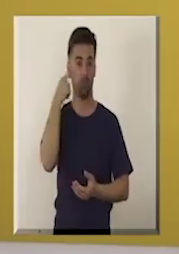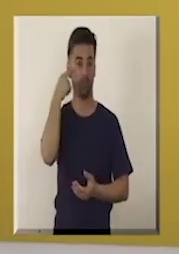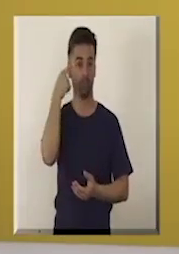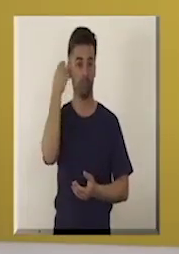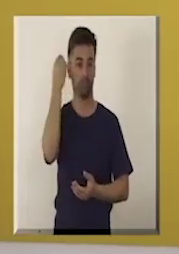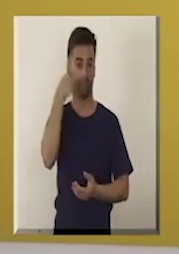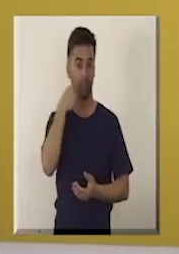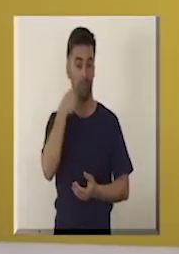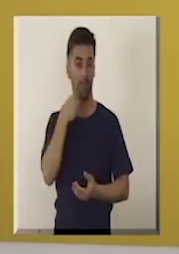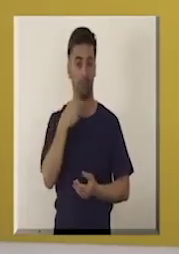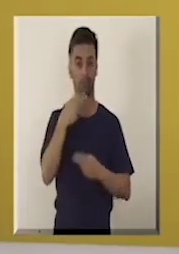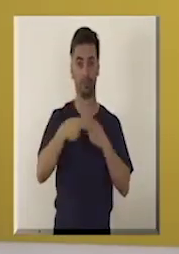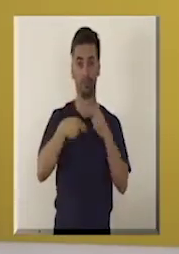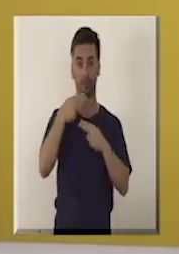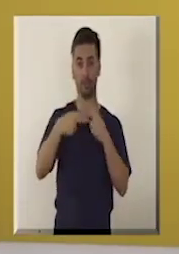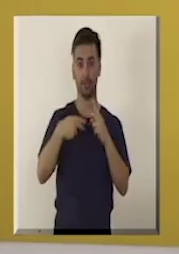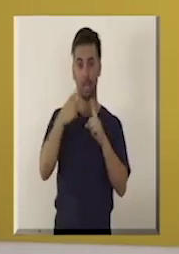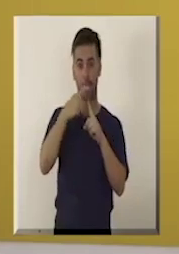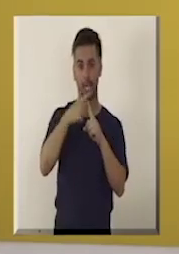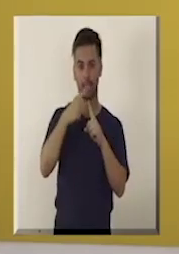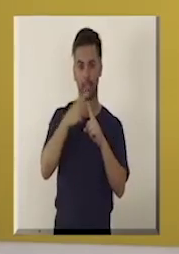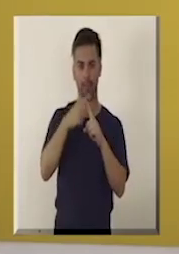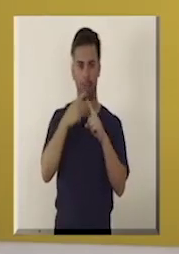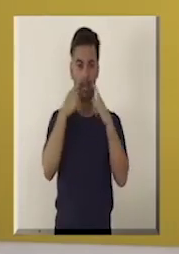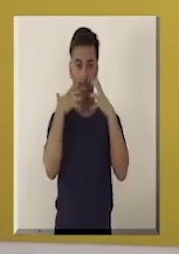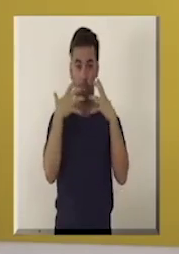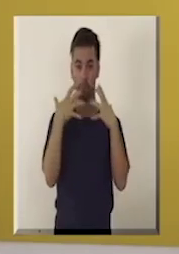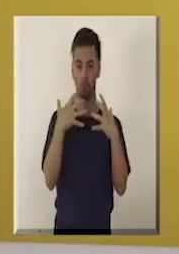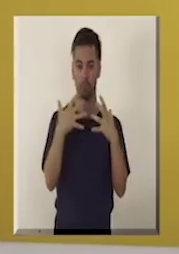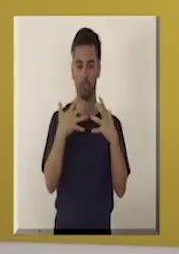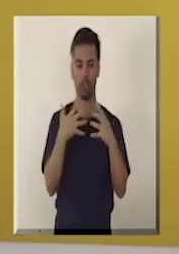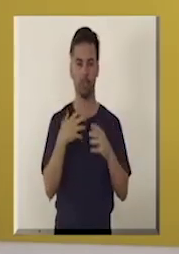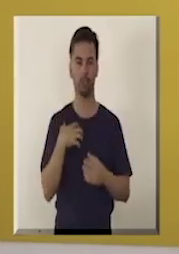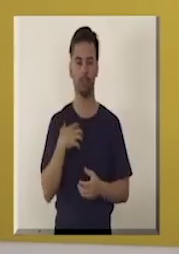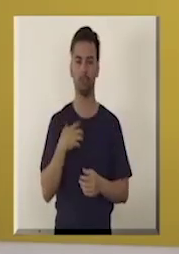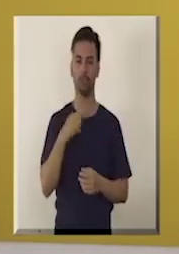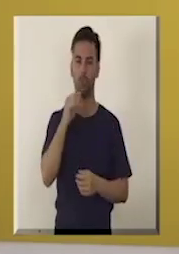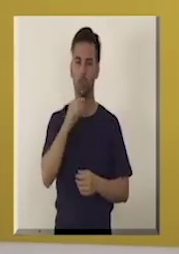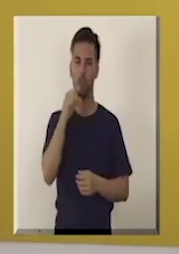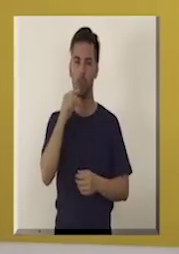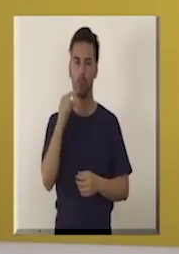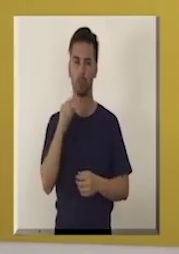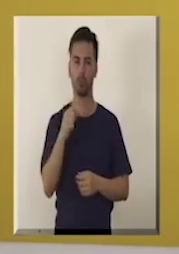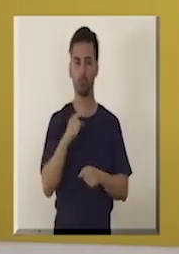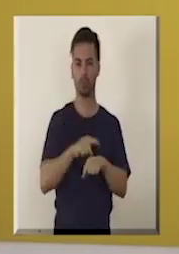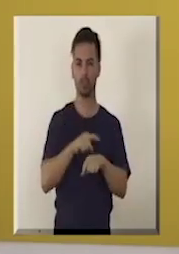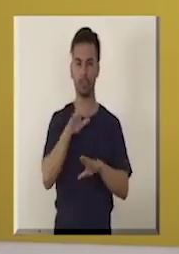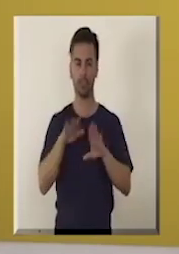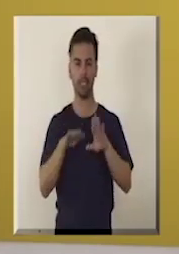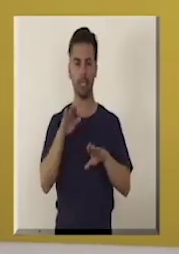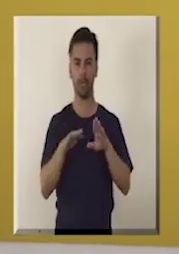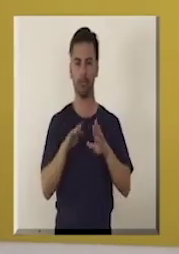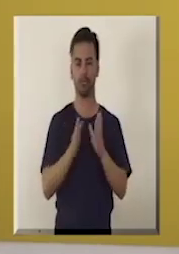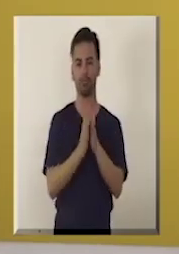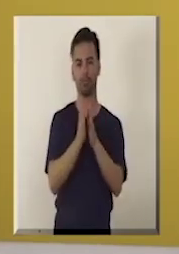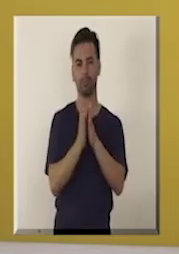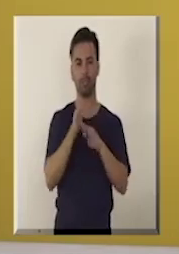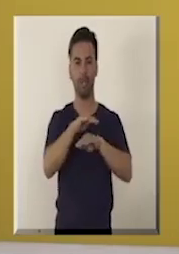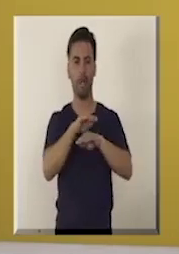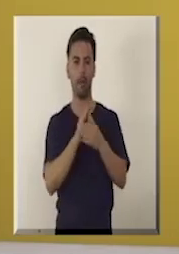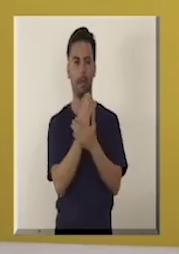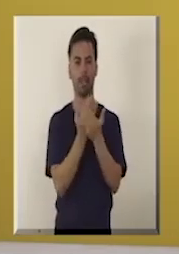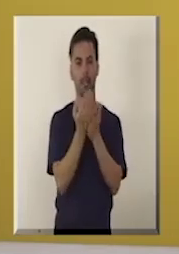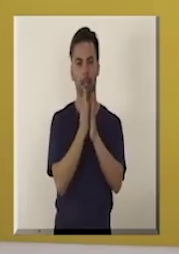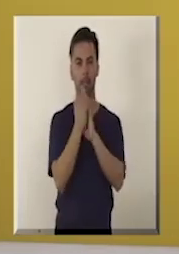las actividades, te debes lavar las manos cada cierto tiempo. Colabora con tu higiene, por